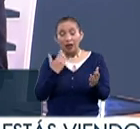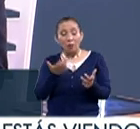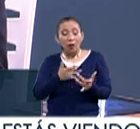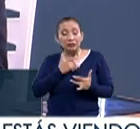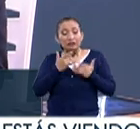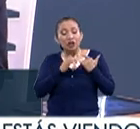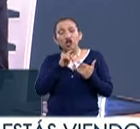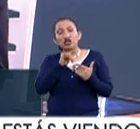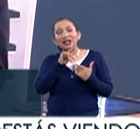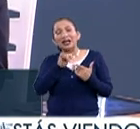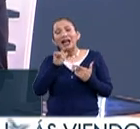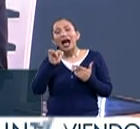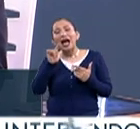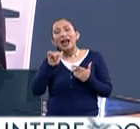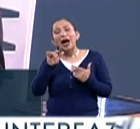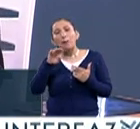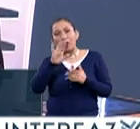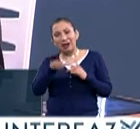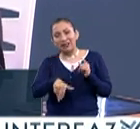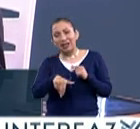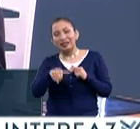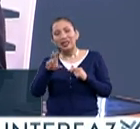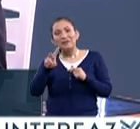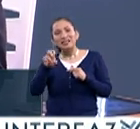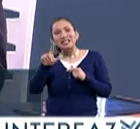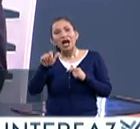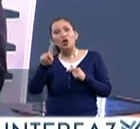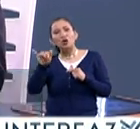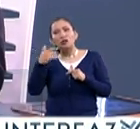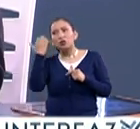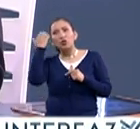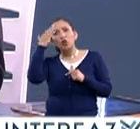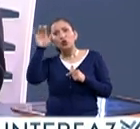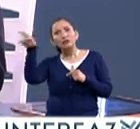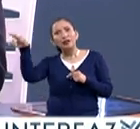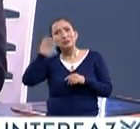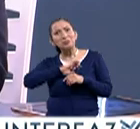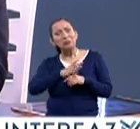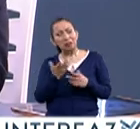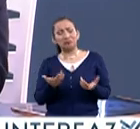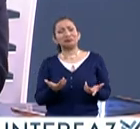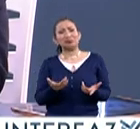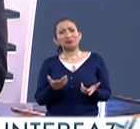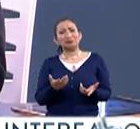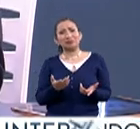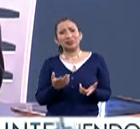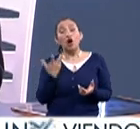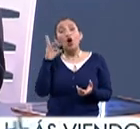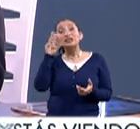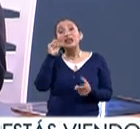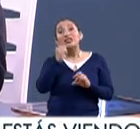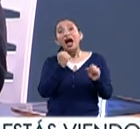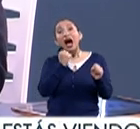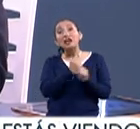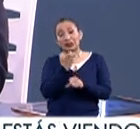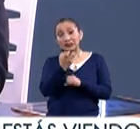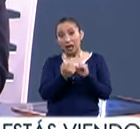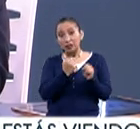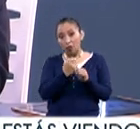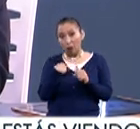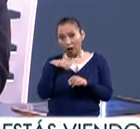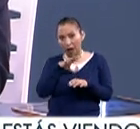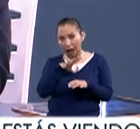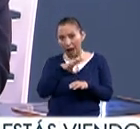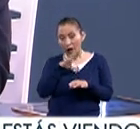Javier Villaurrutia, era una obra desconocida en España. Tiene 80 años, este año se